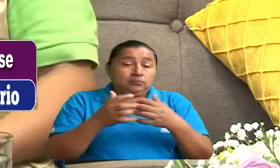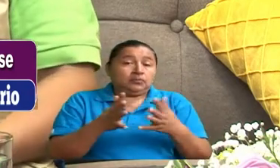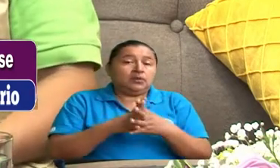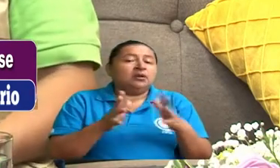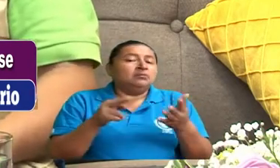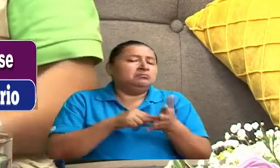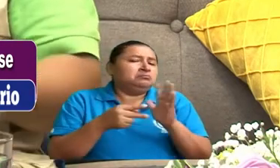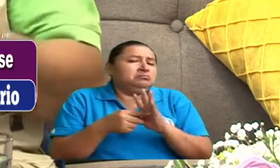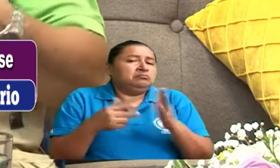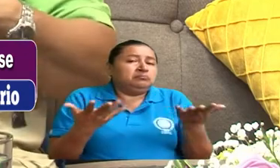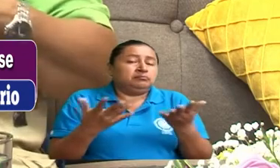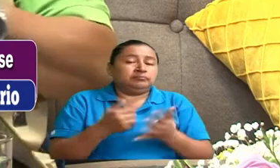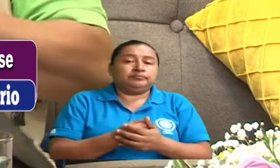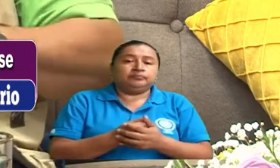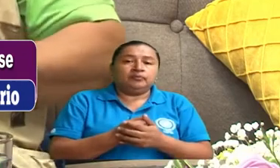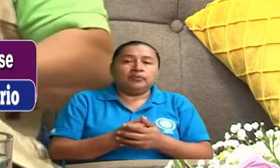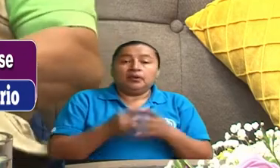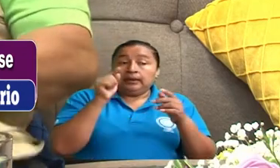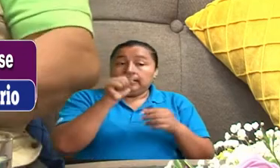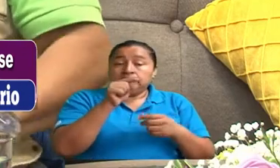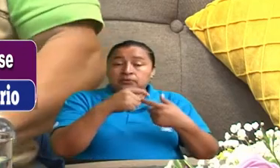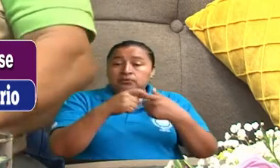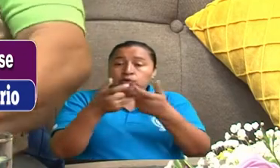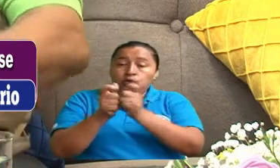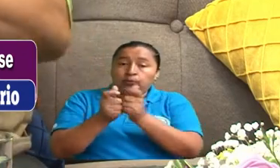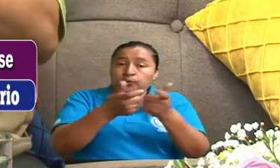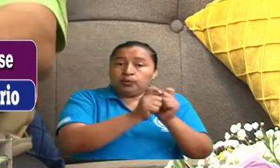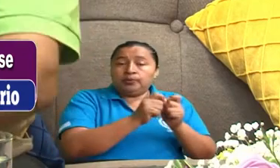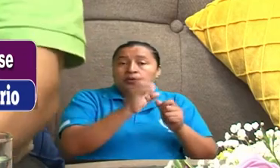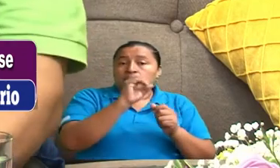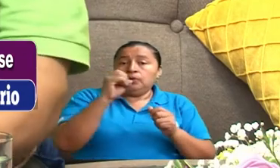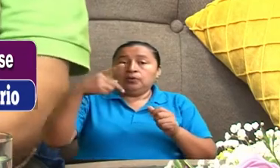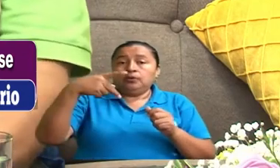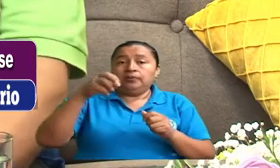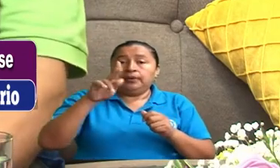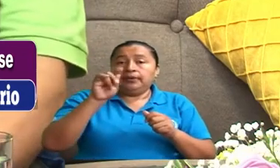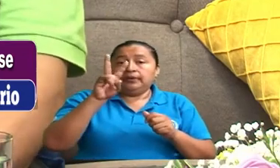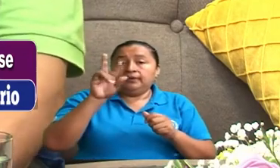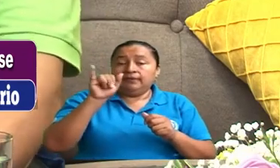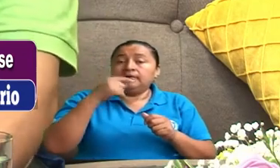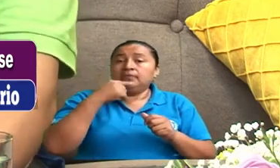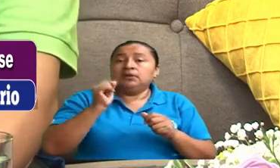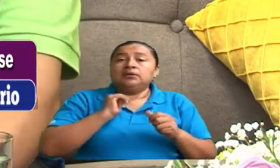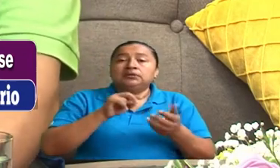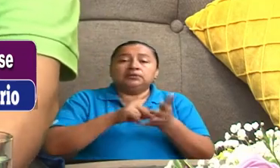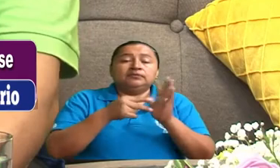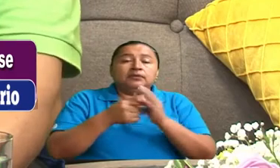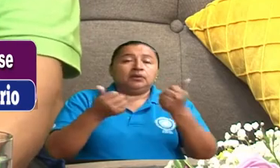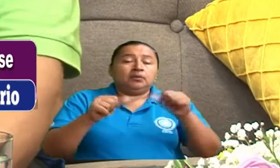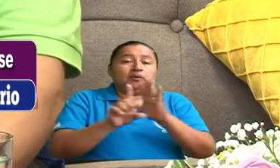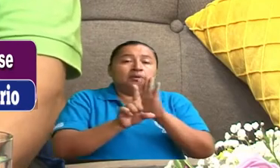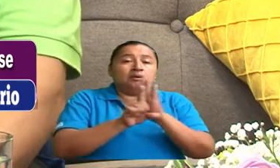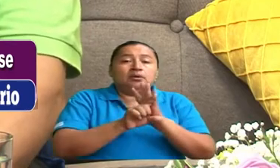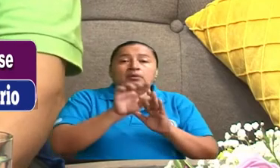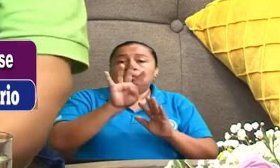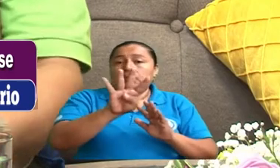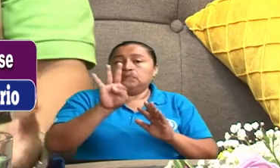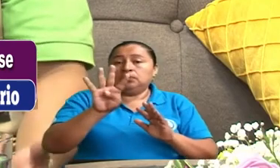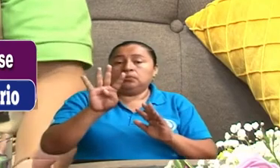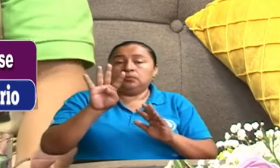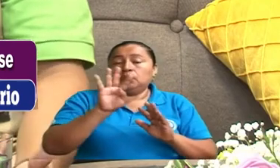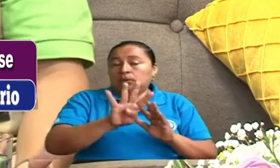esto? Pues, ¿verdad?, que estas cooperativas, recordemos que hablar del cooperativismo en base a la ley 499,